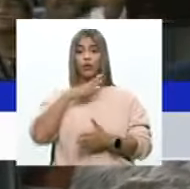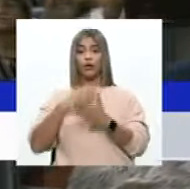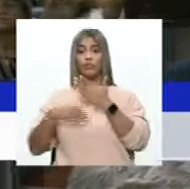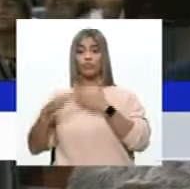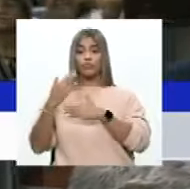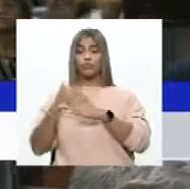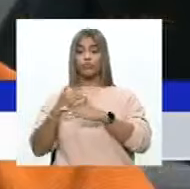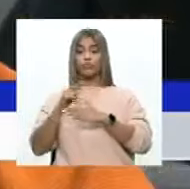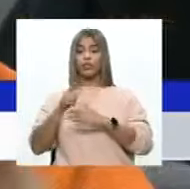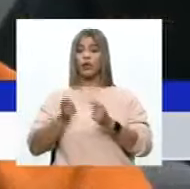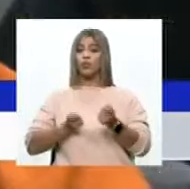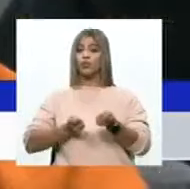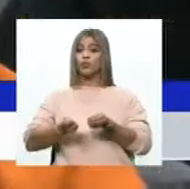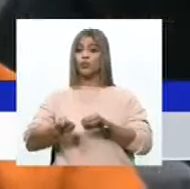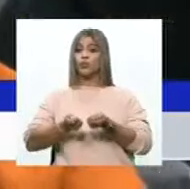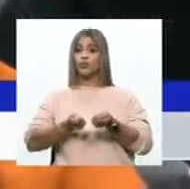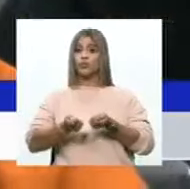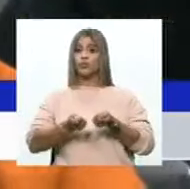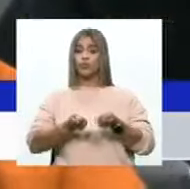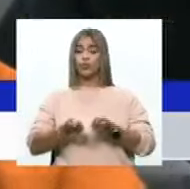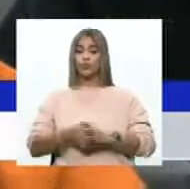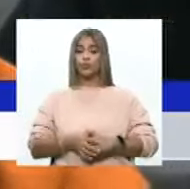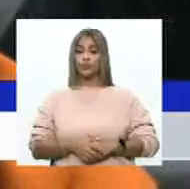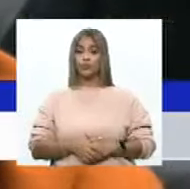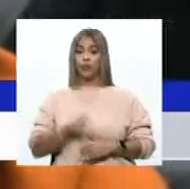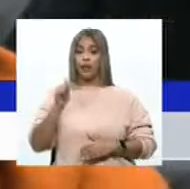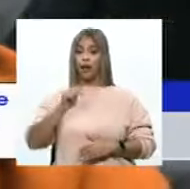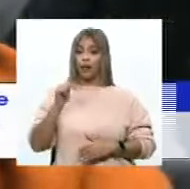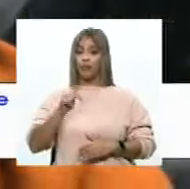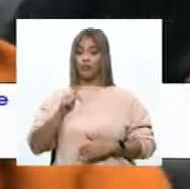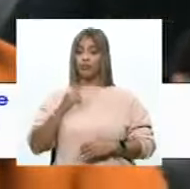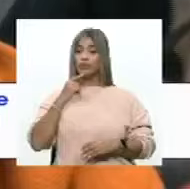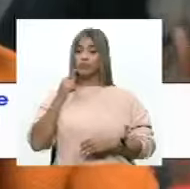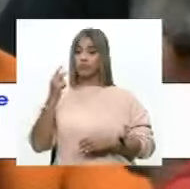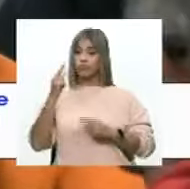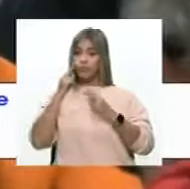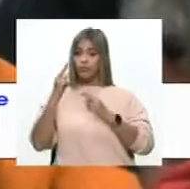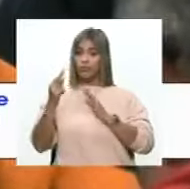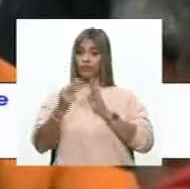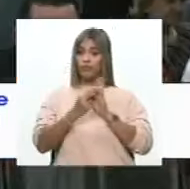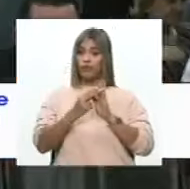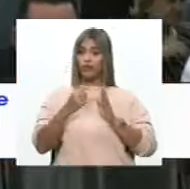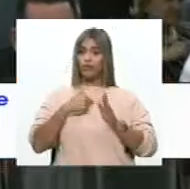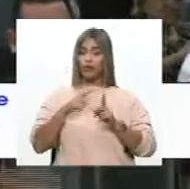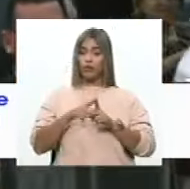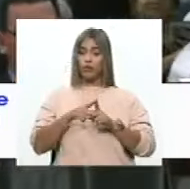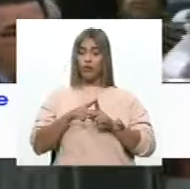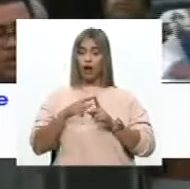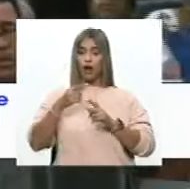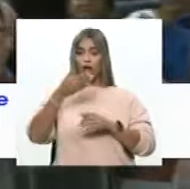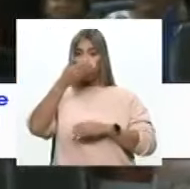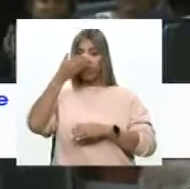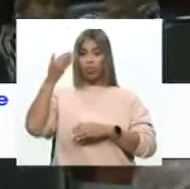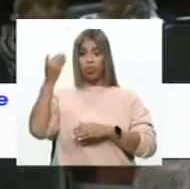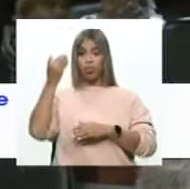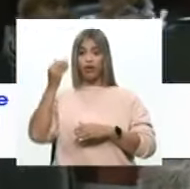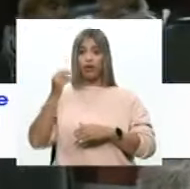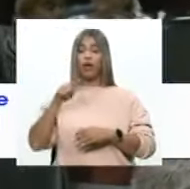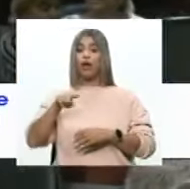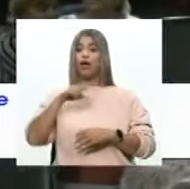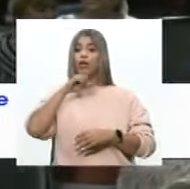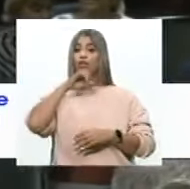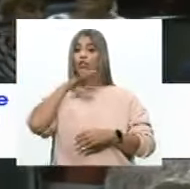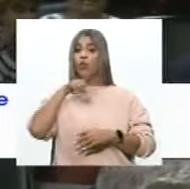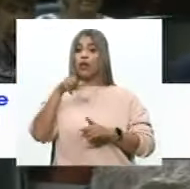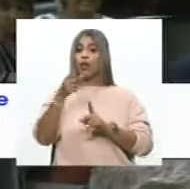y en el dominio que temporalmente tuvieron, nos hicieron obviar la verdadera historia de